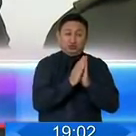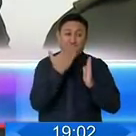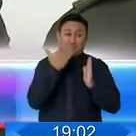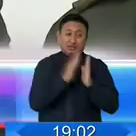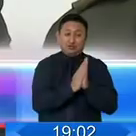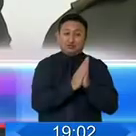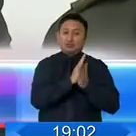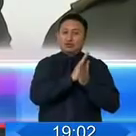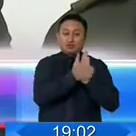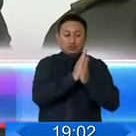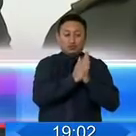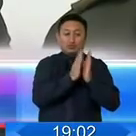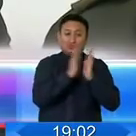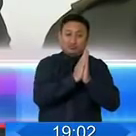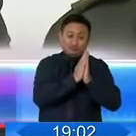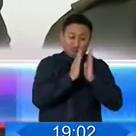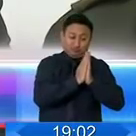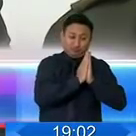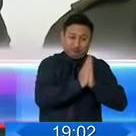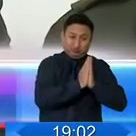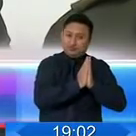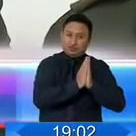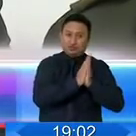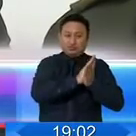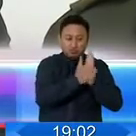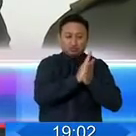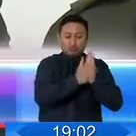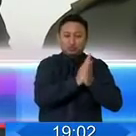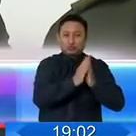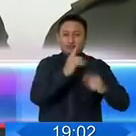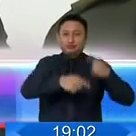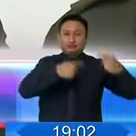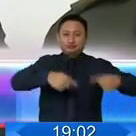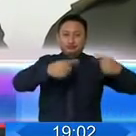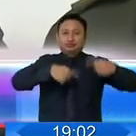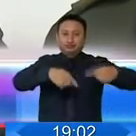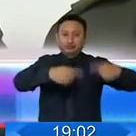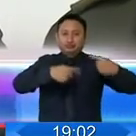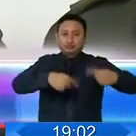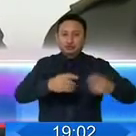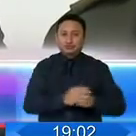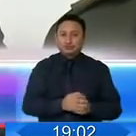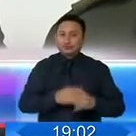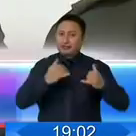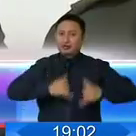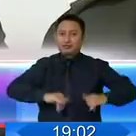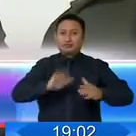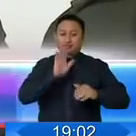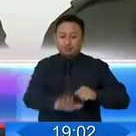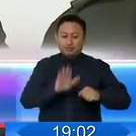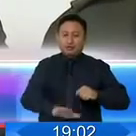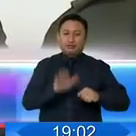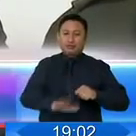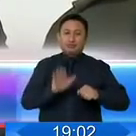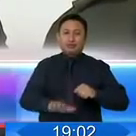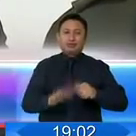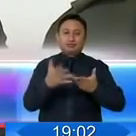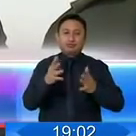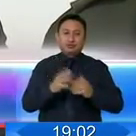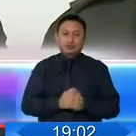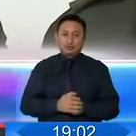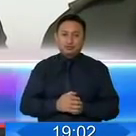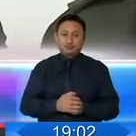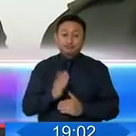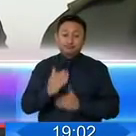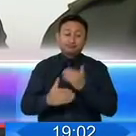pierda obviamente el contacto entre en lo que es el tambor y la zapata, y luego de